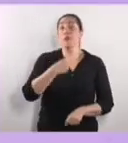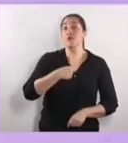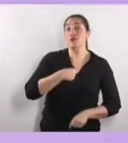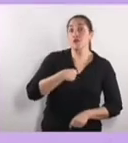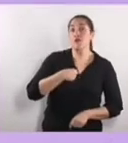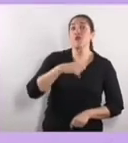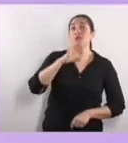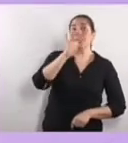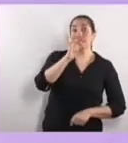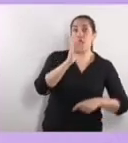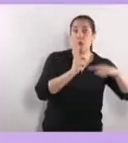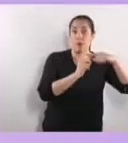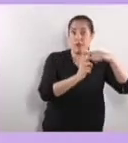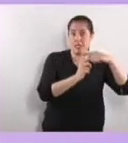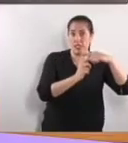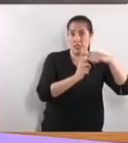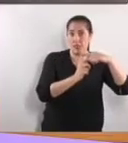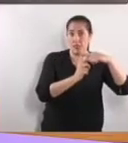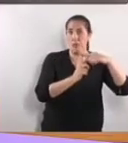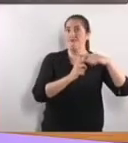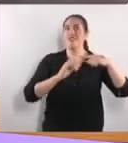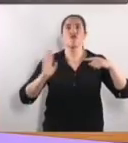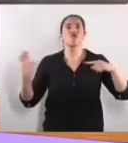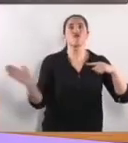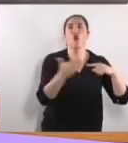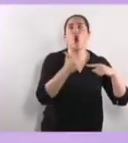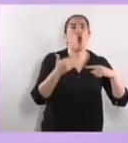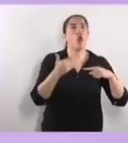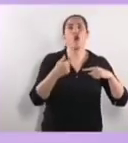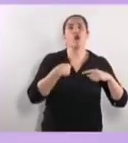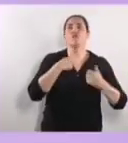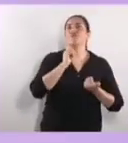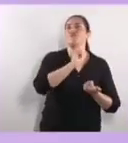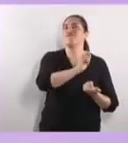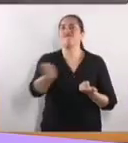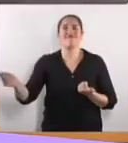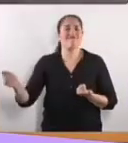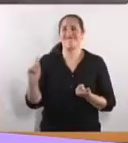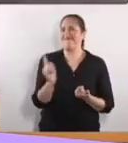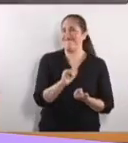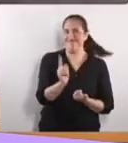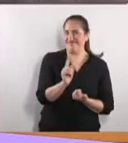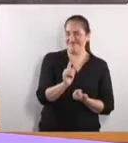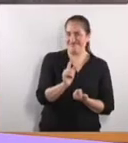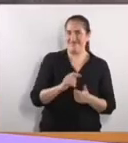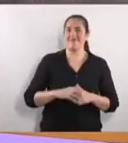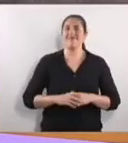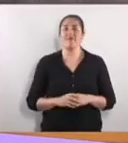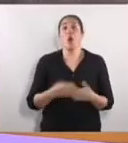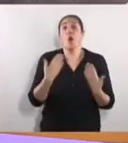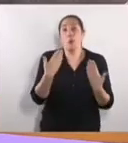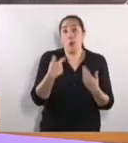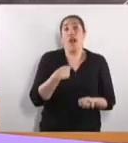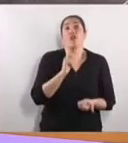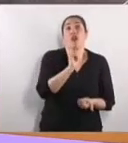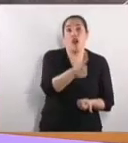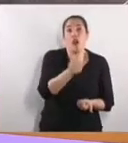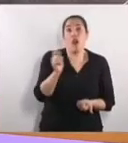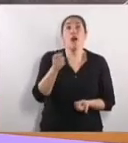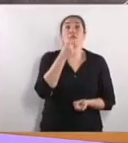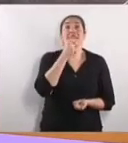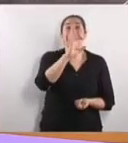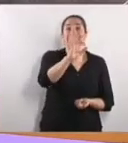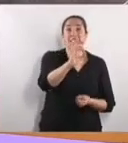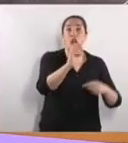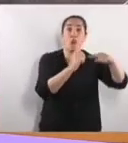no es súper universal, es un poco universal. No soy dadora universal, no. Bueno. Puedo dar a los que tengan cero